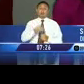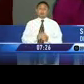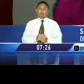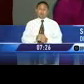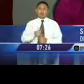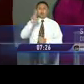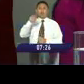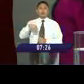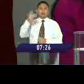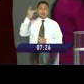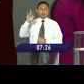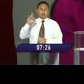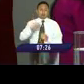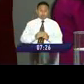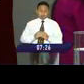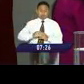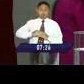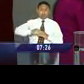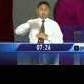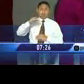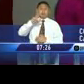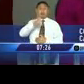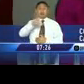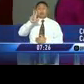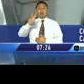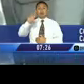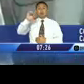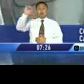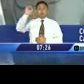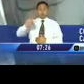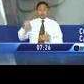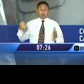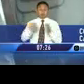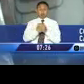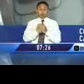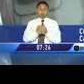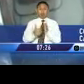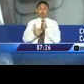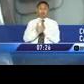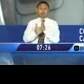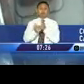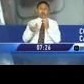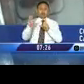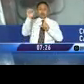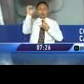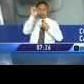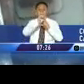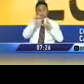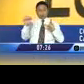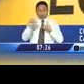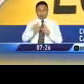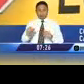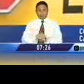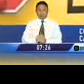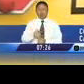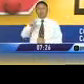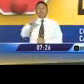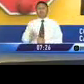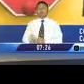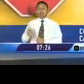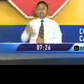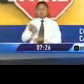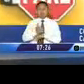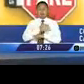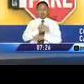incremento del 32% de siniestralidad. Las capacitaciones serán virtuales y estarán impartidas por personal